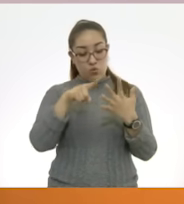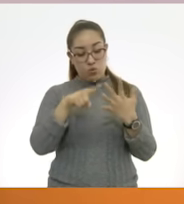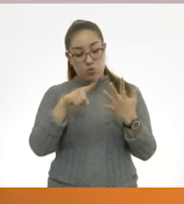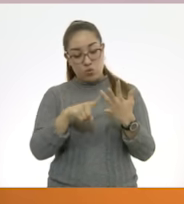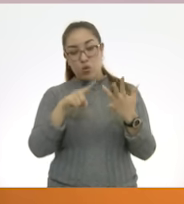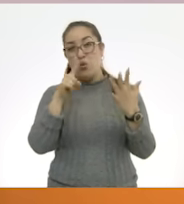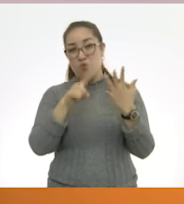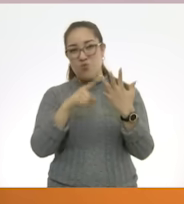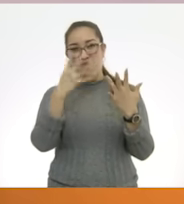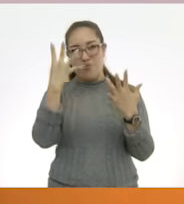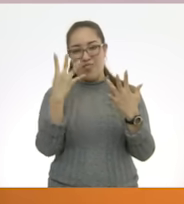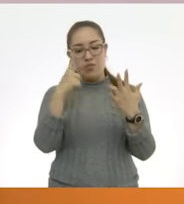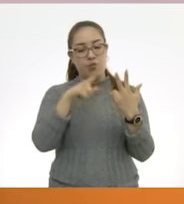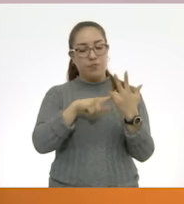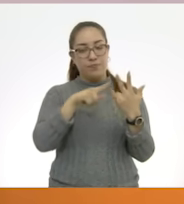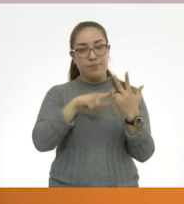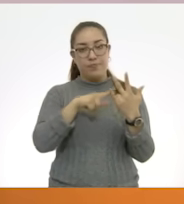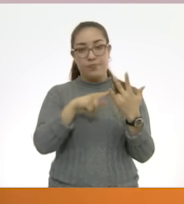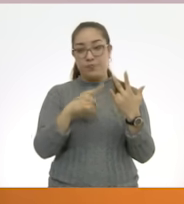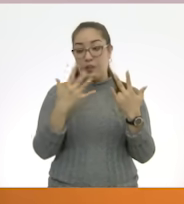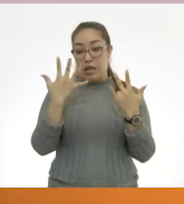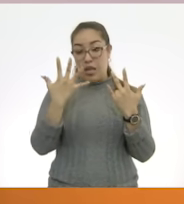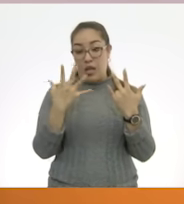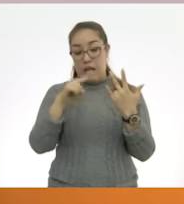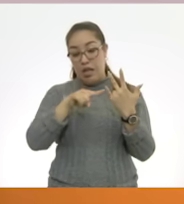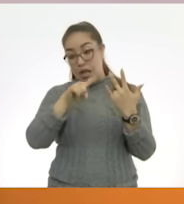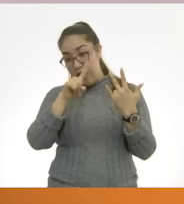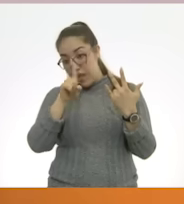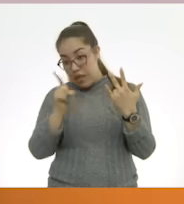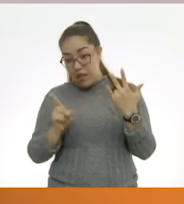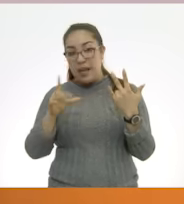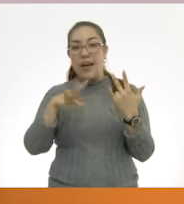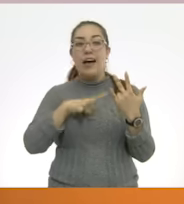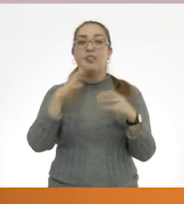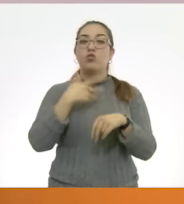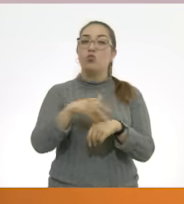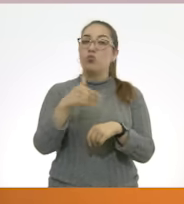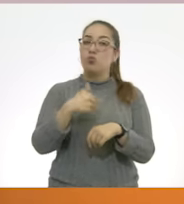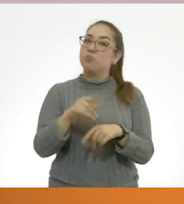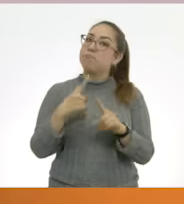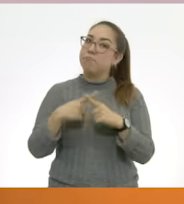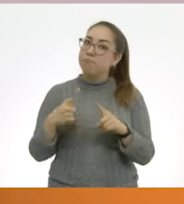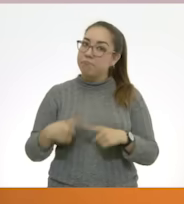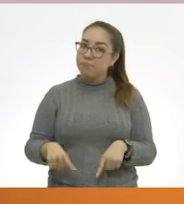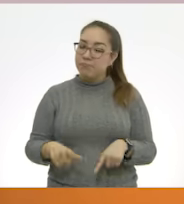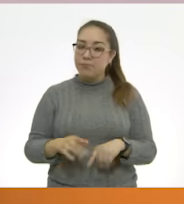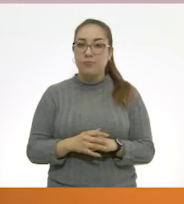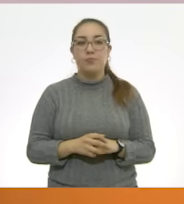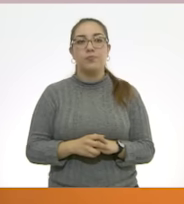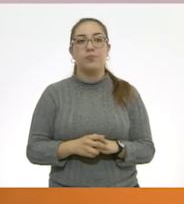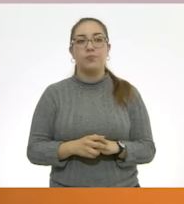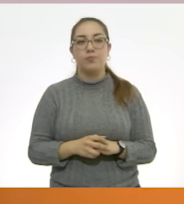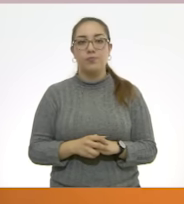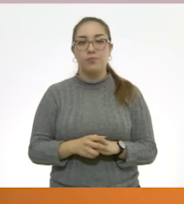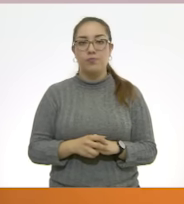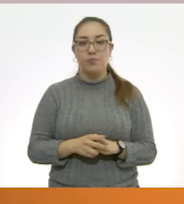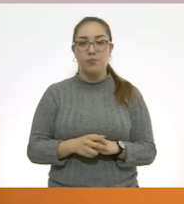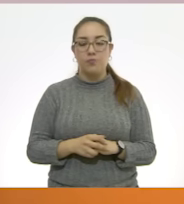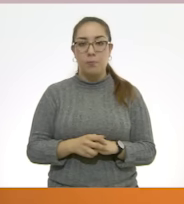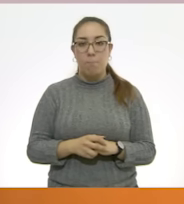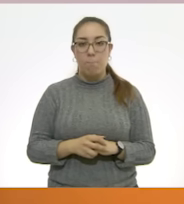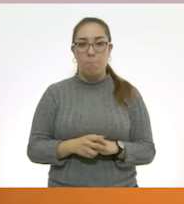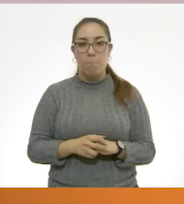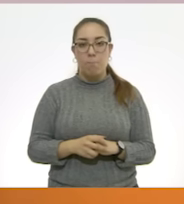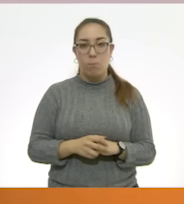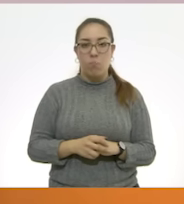izquierda, a mi izquierda, voy a tener las decenas, que tengo 3. Uh-huh. Y a mi derecha voy a contar las unidades